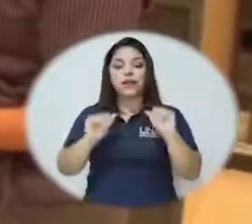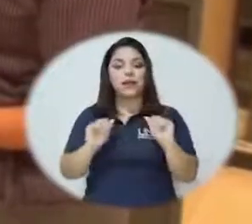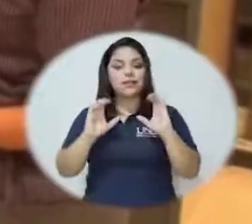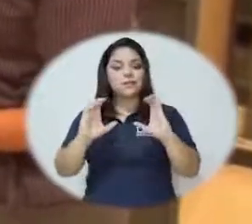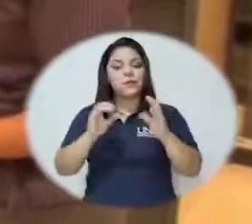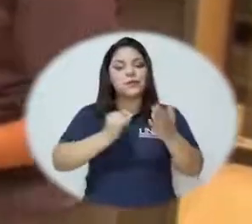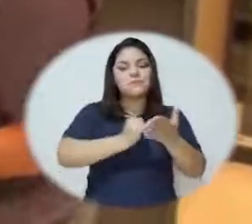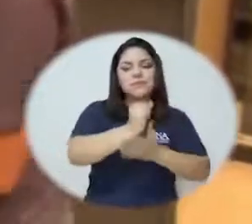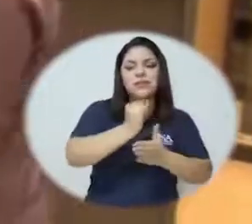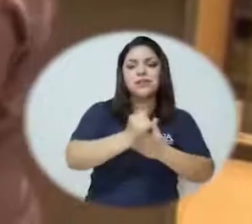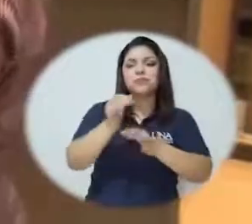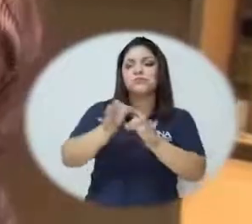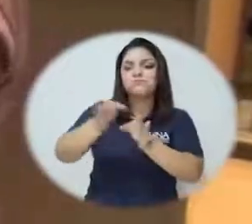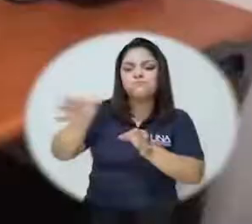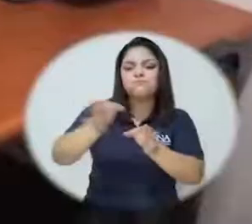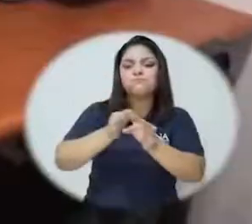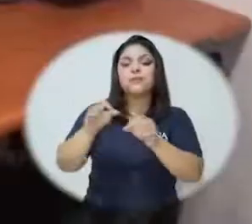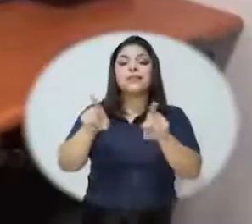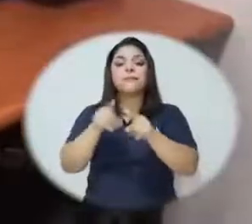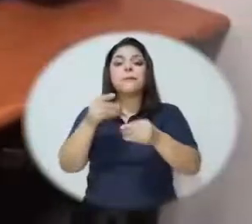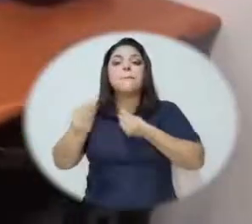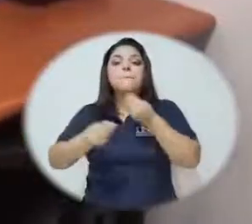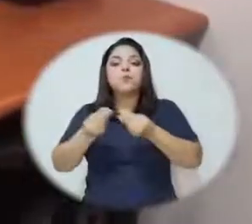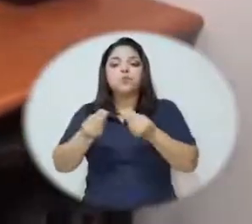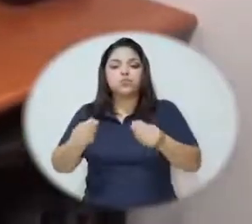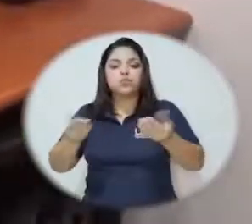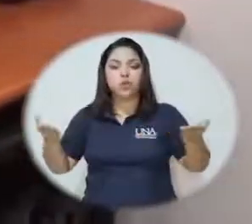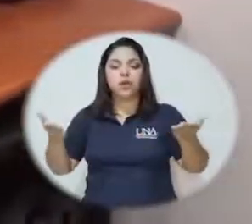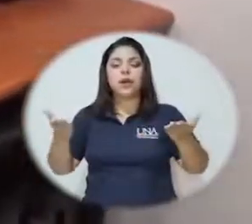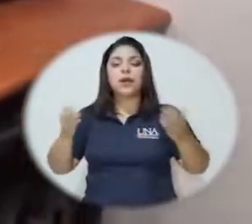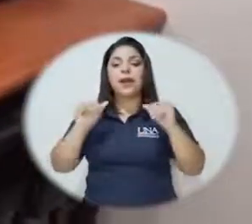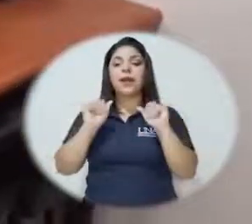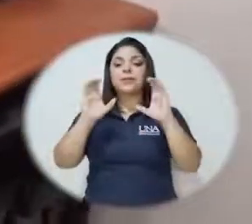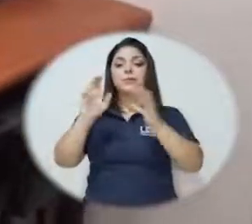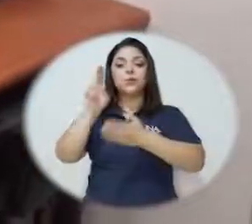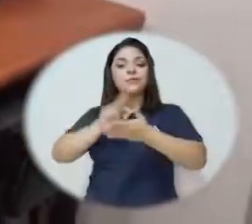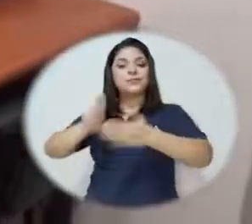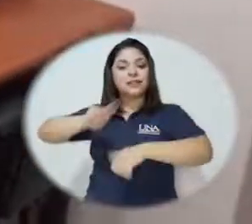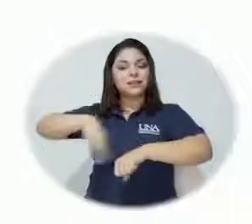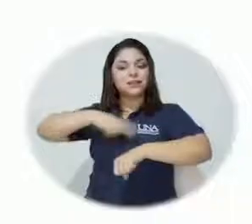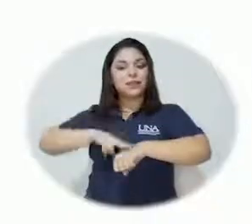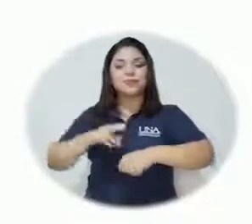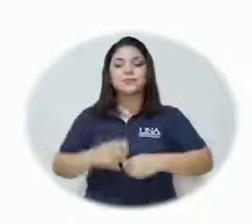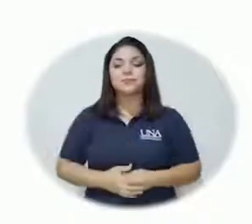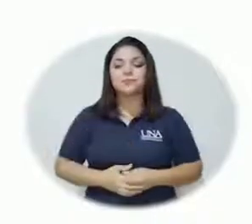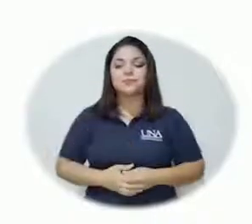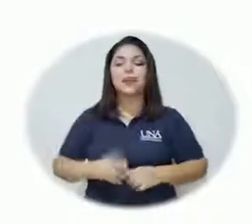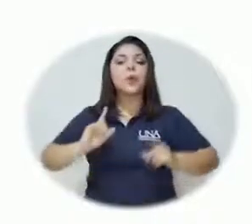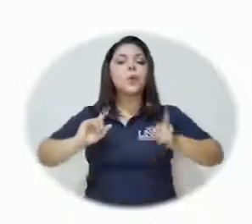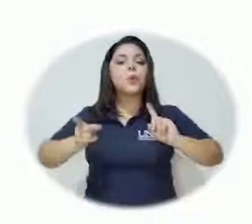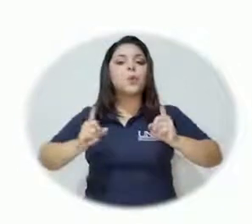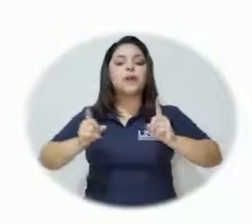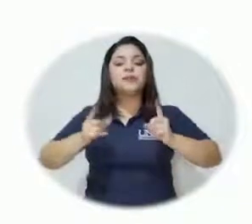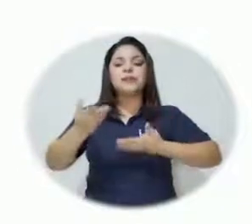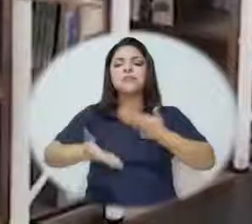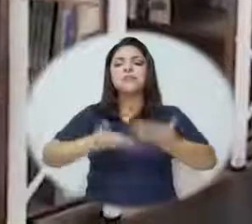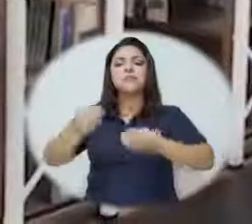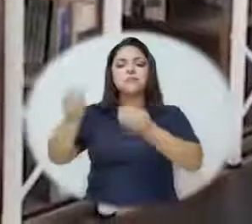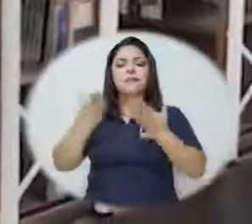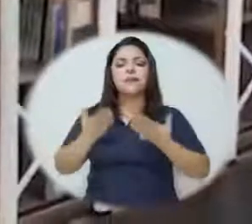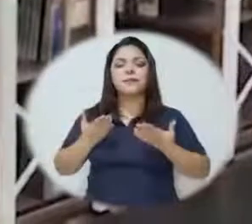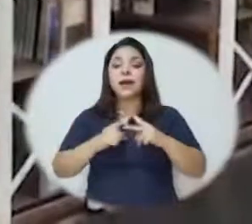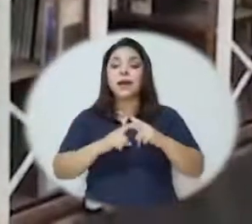la investigación, la extensión y la producción académica de la Universidad Nacional. ¿Y cuáles son los servicios que me ofrece?